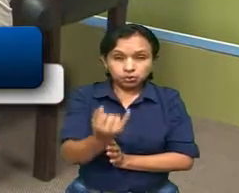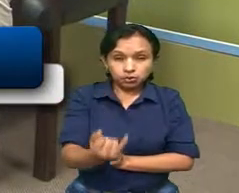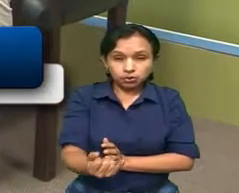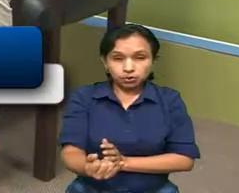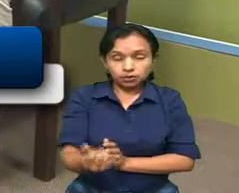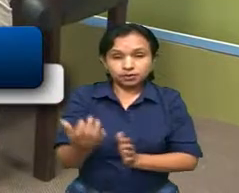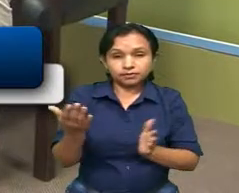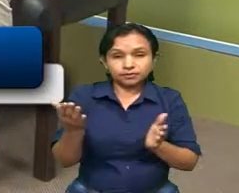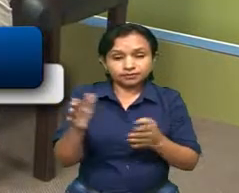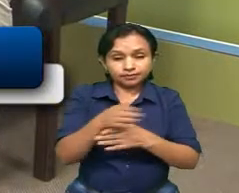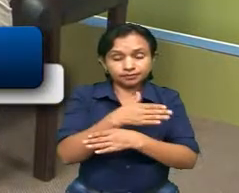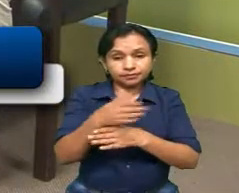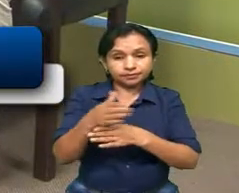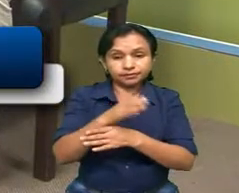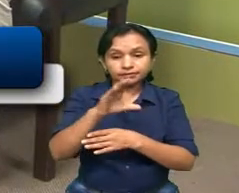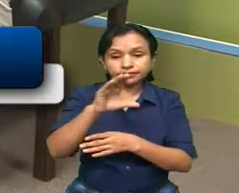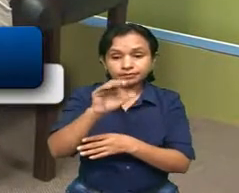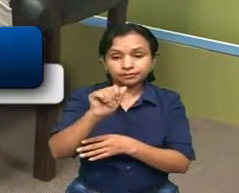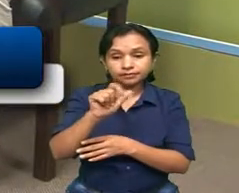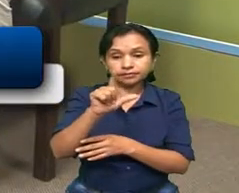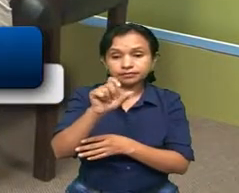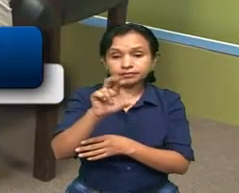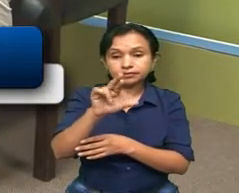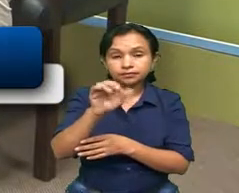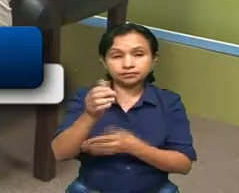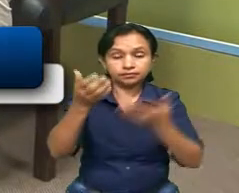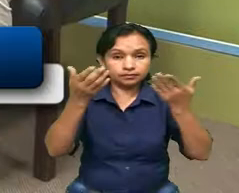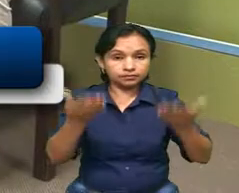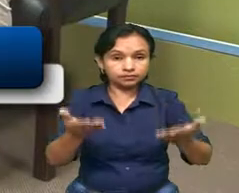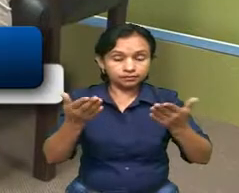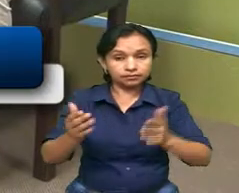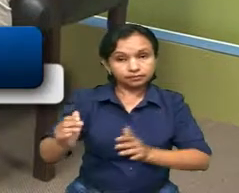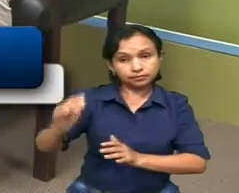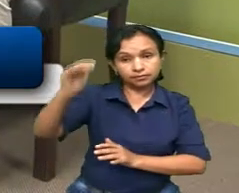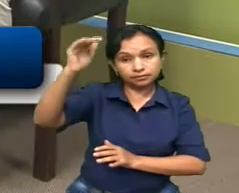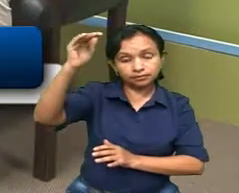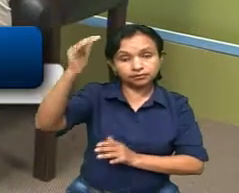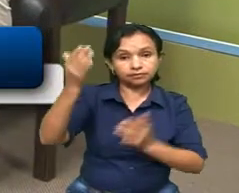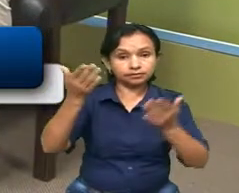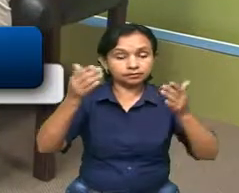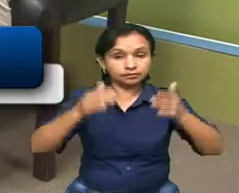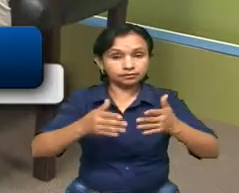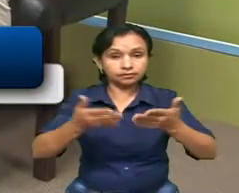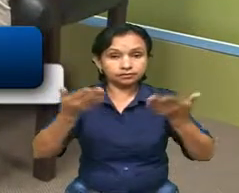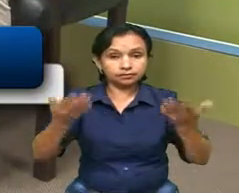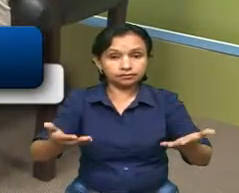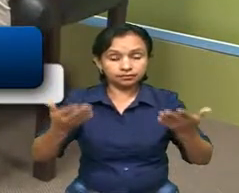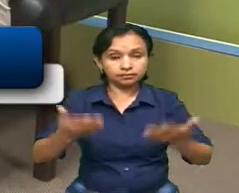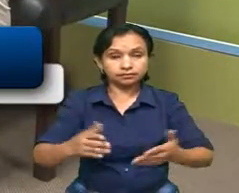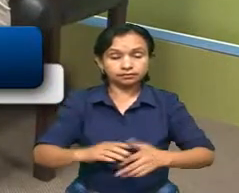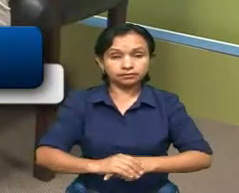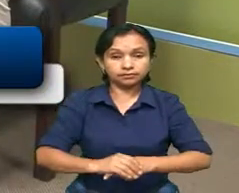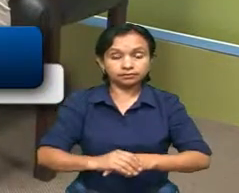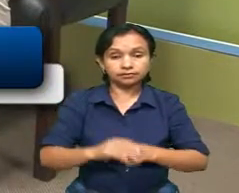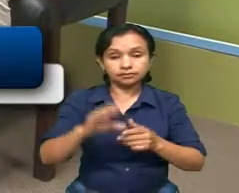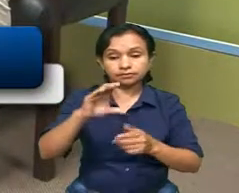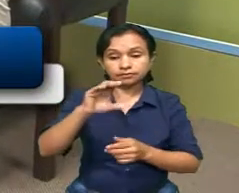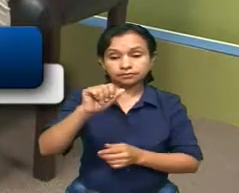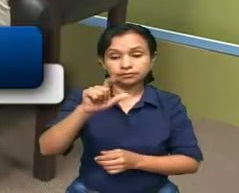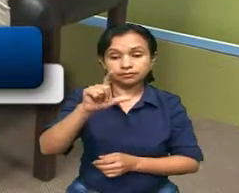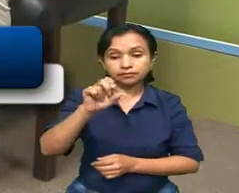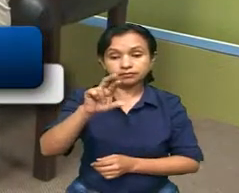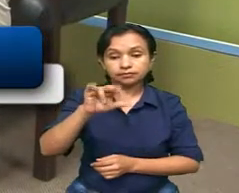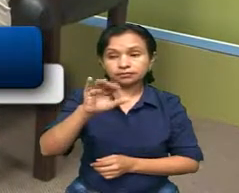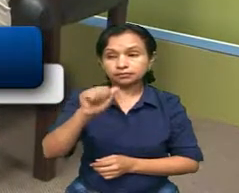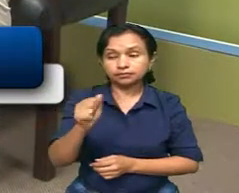tiene que ver en esto de las calorías, ¿o no? Por eso es con peso y estatura, peso y talla. Siempre ahora, se sacan las calorías de cada